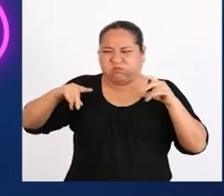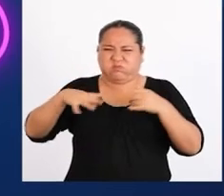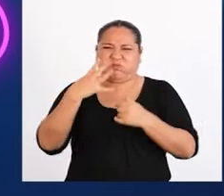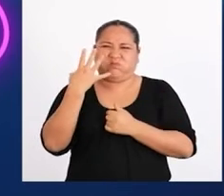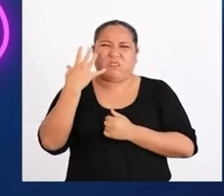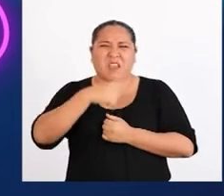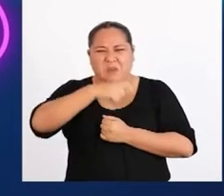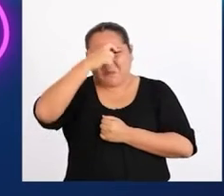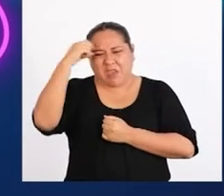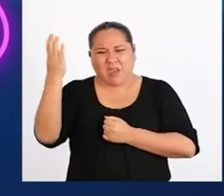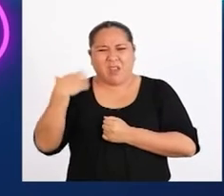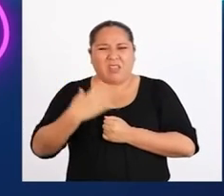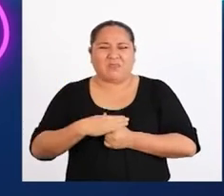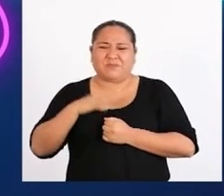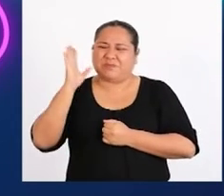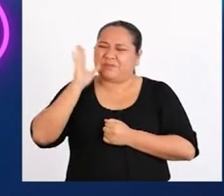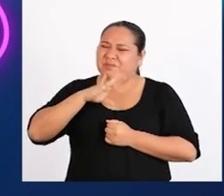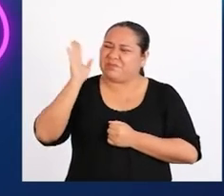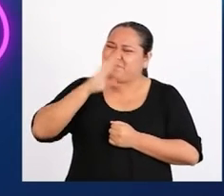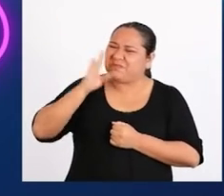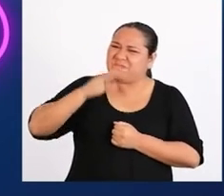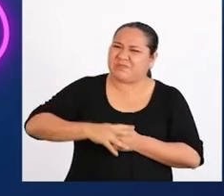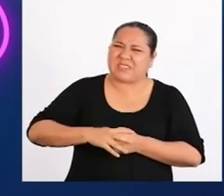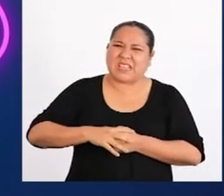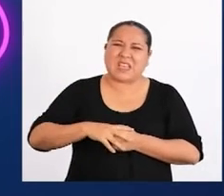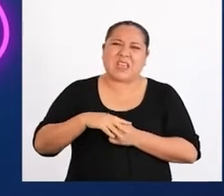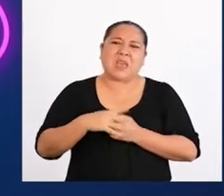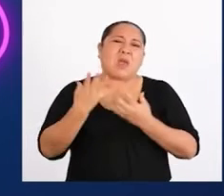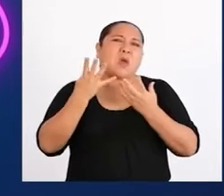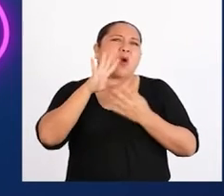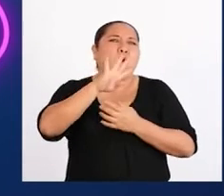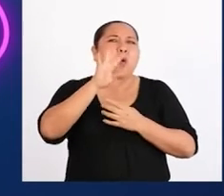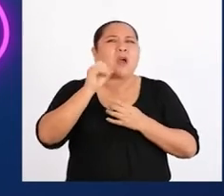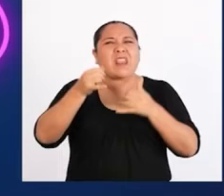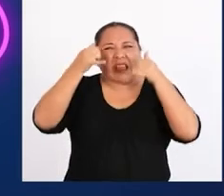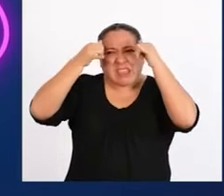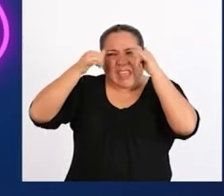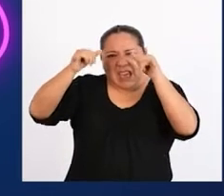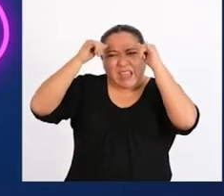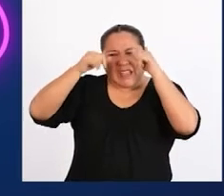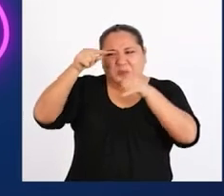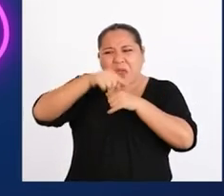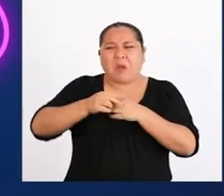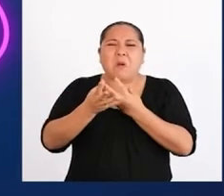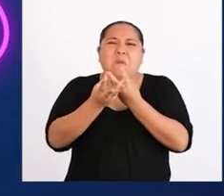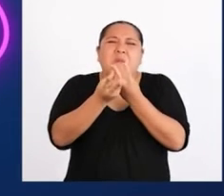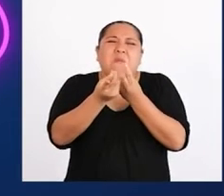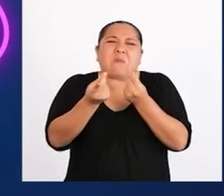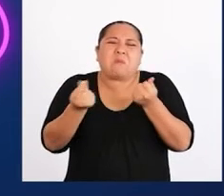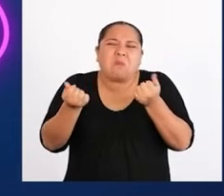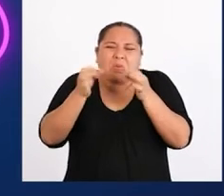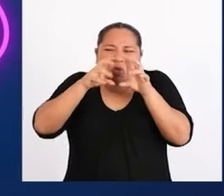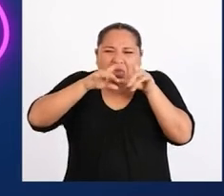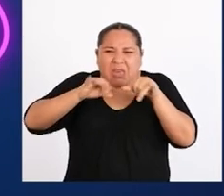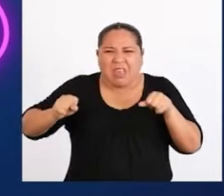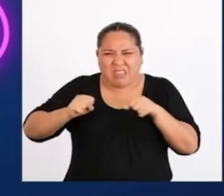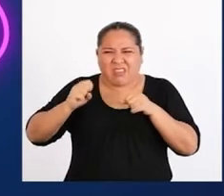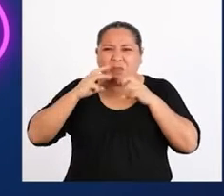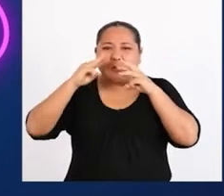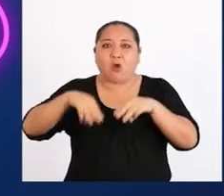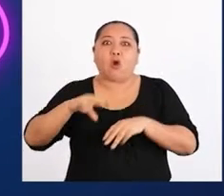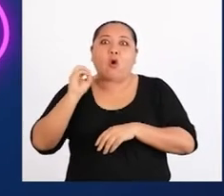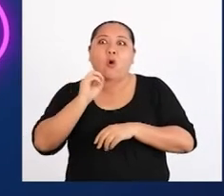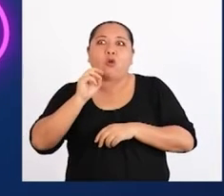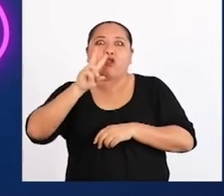verano. La peste es, por decir, 40 reses pudriéndose en el mar, o 200 ovejas,